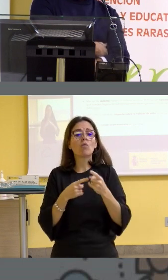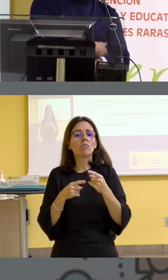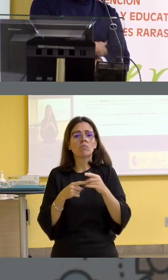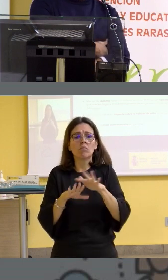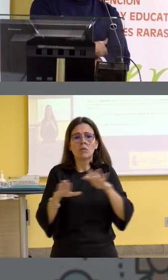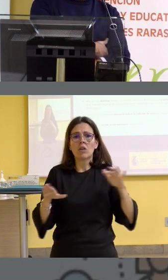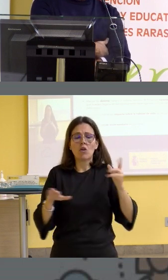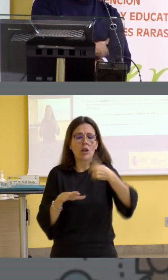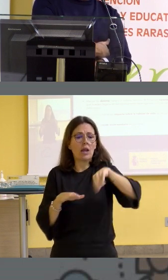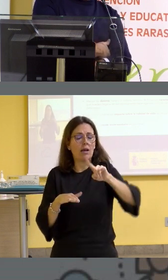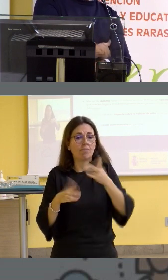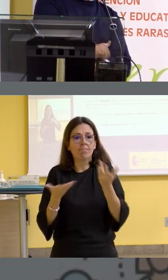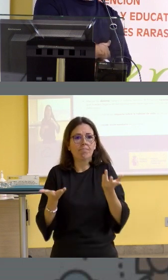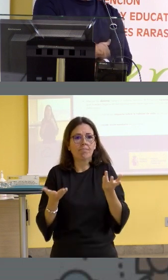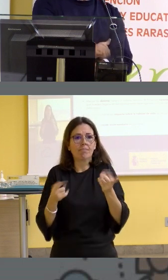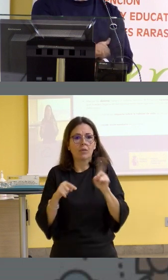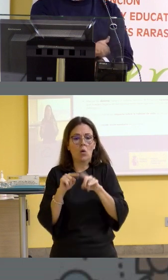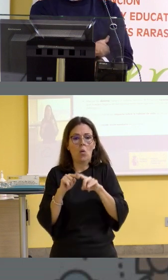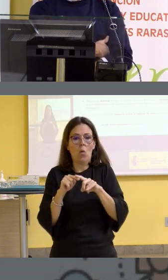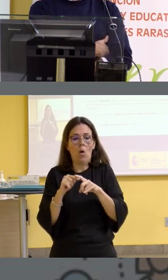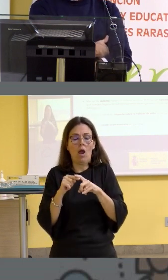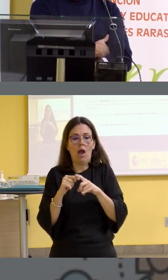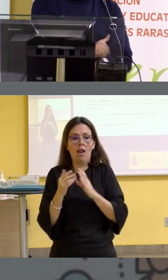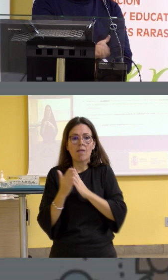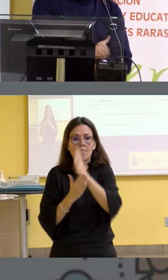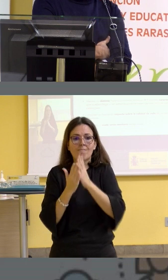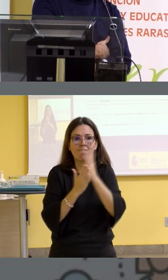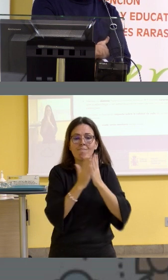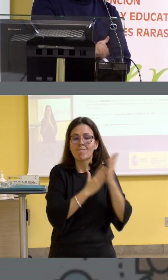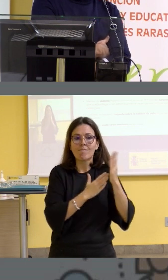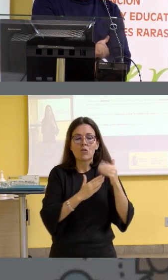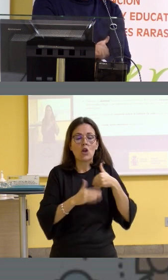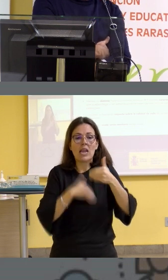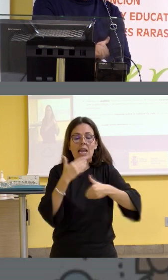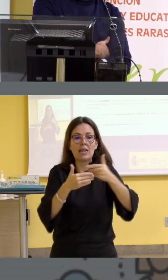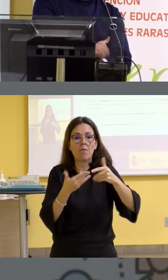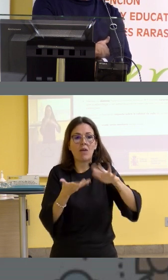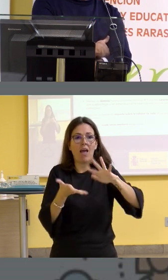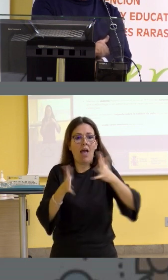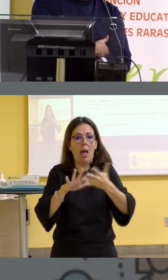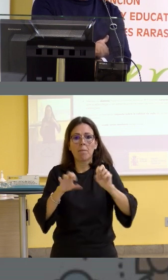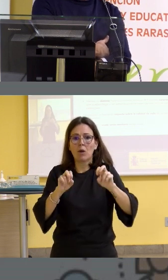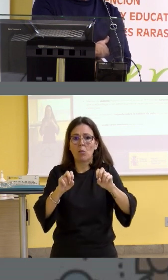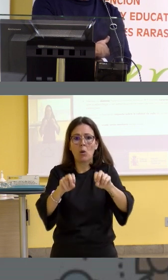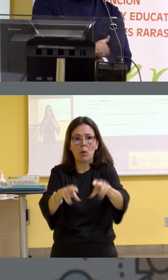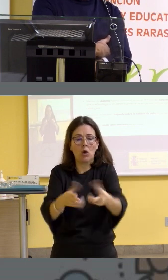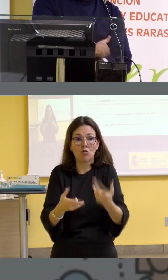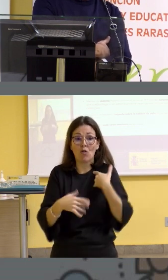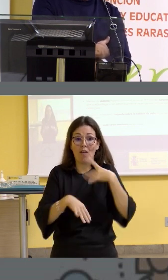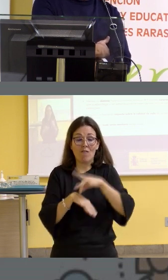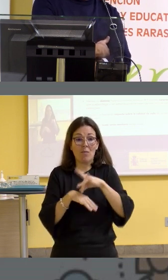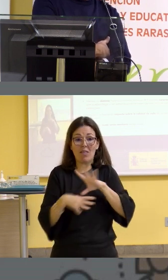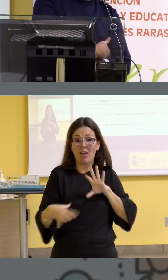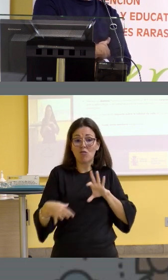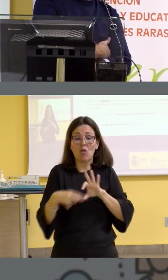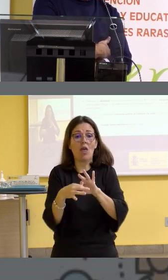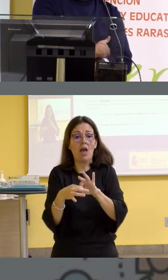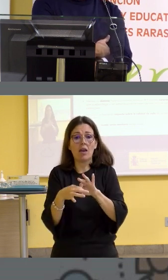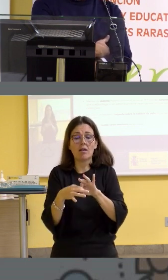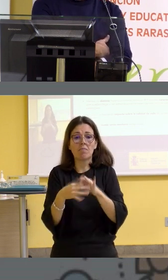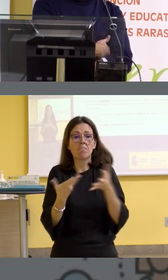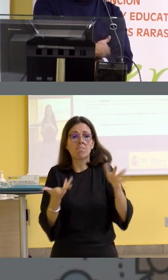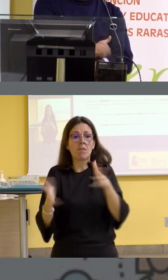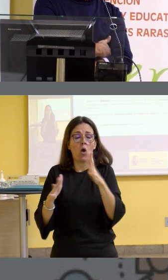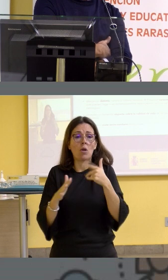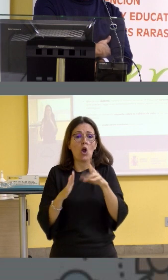no dejan de ser procesos por A, por B o por C neurodegenerativos. En esencia, enfermedades que van a asociar una más o